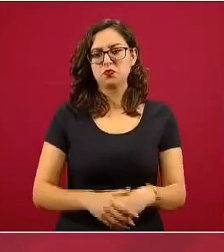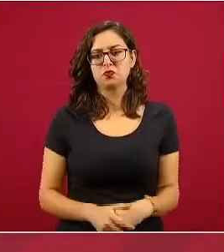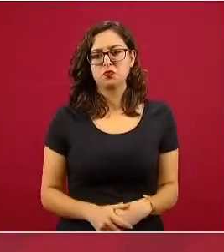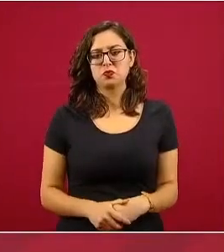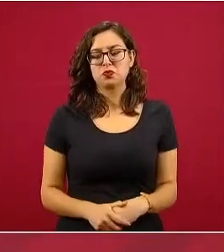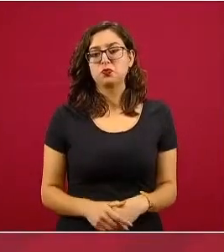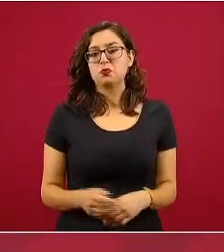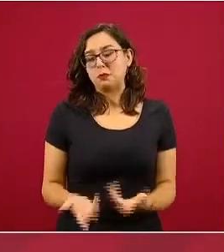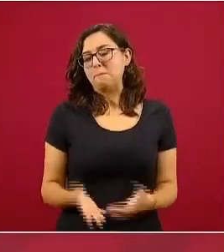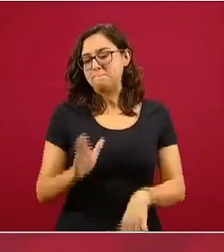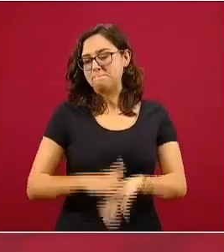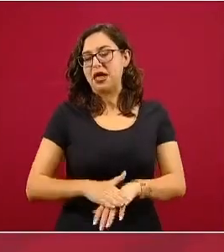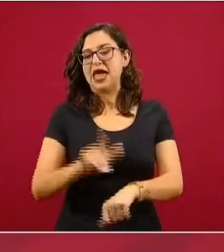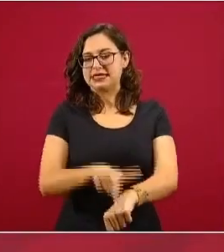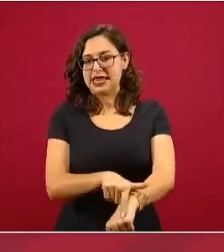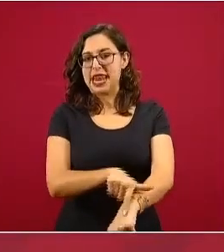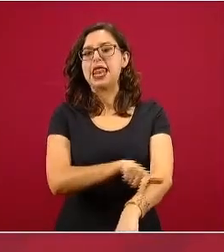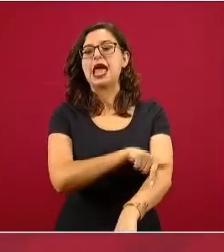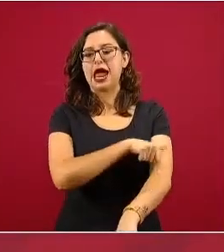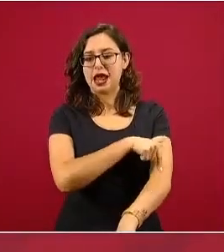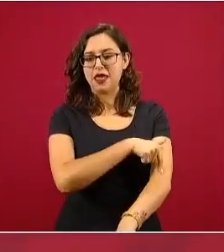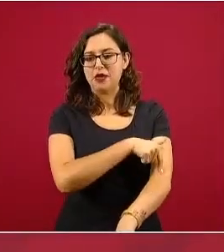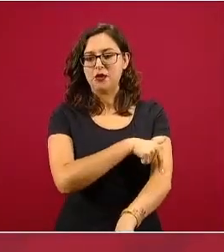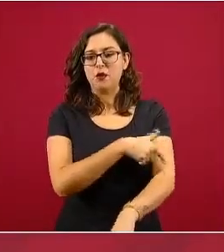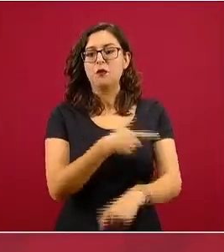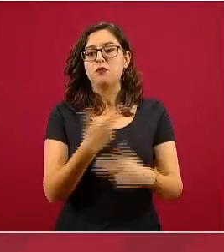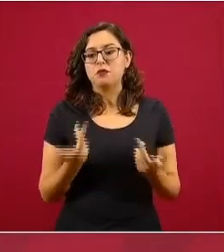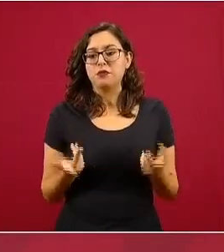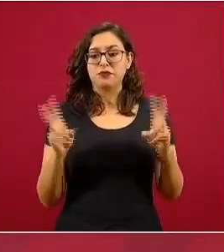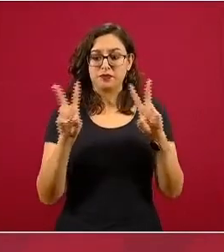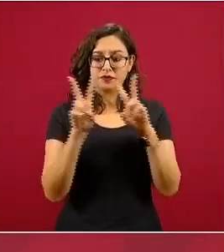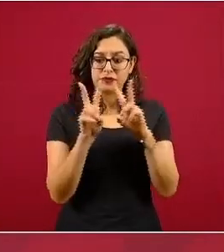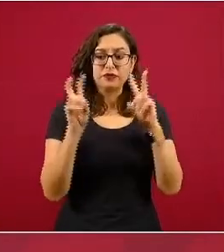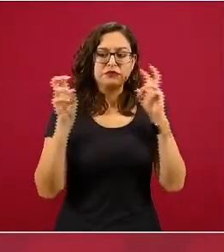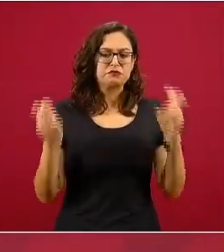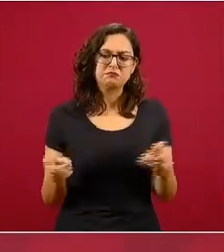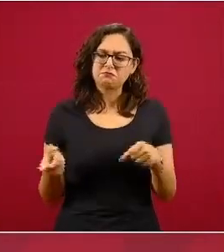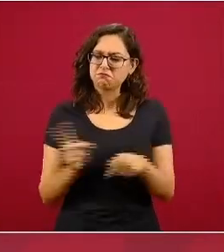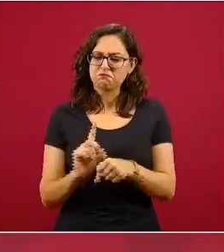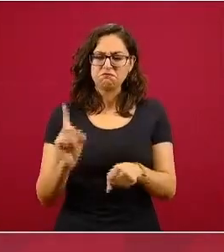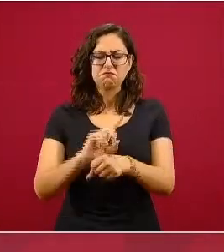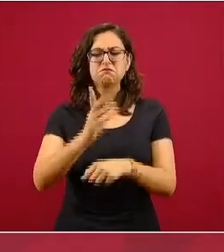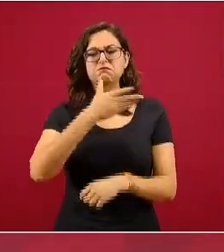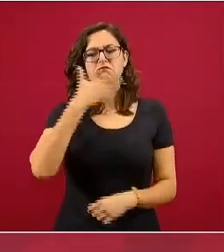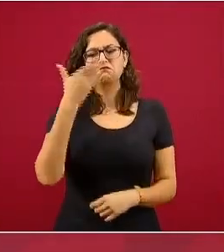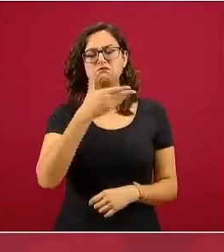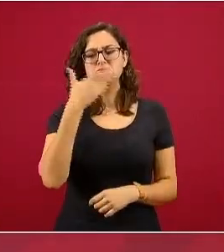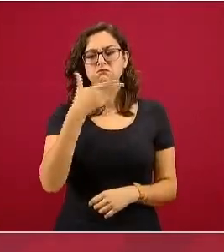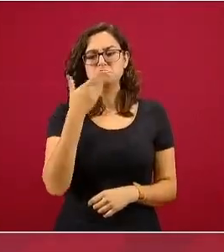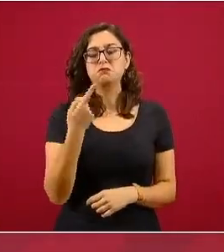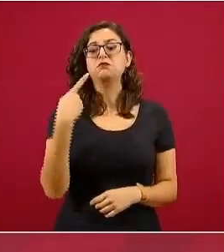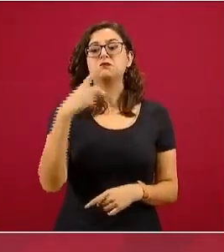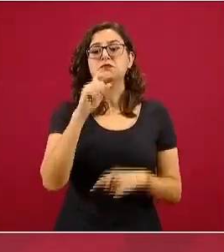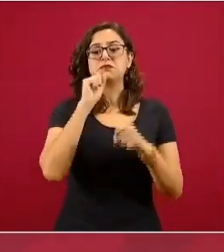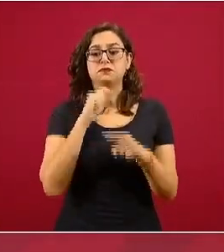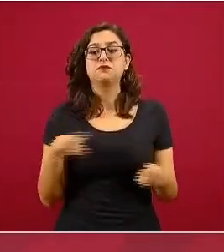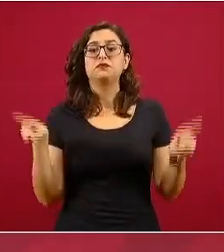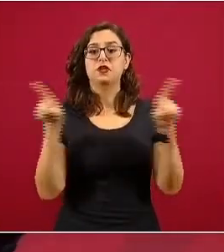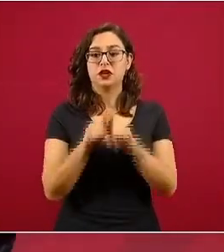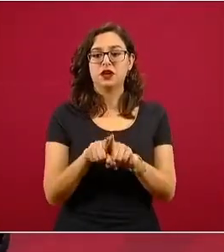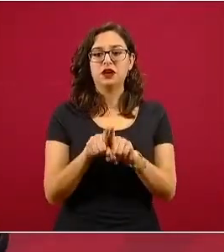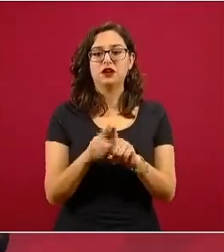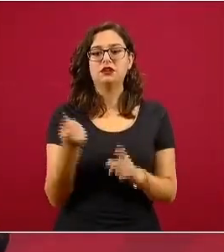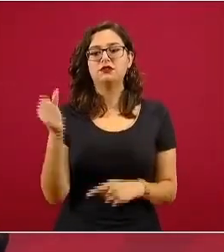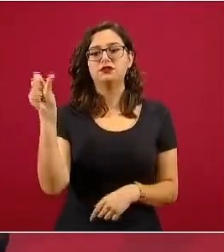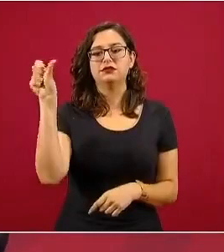un poquito más extenso. Vamos a tener la parte básica que presentamos todos los días y hoy vamos a aprovechar para hacer un recorrido por las